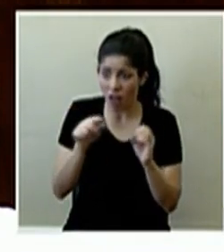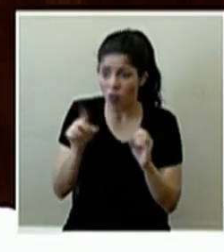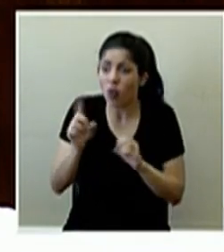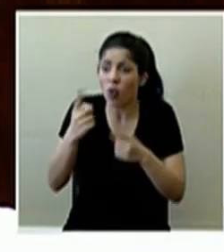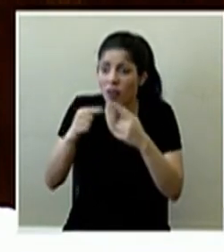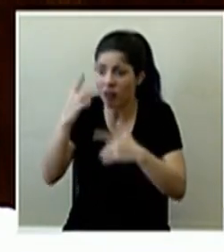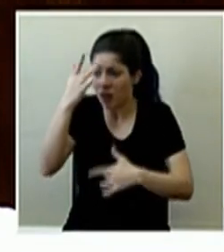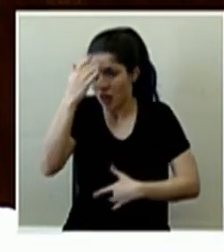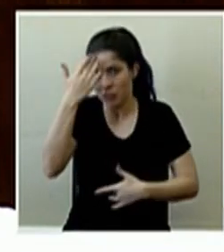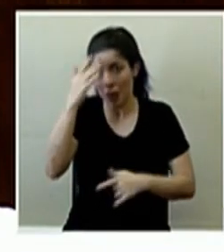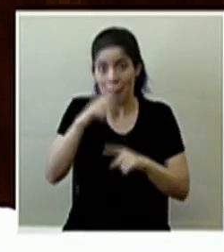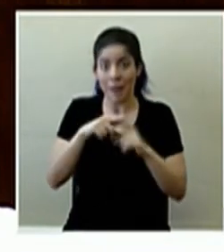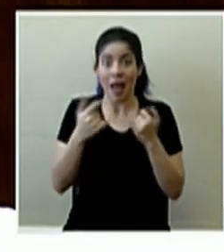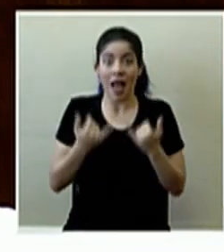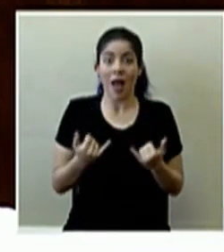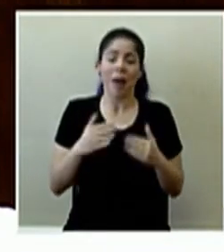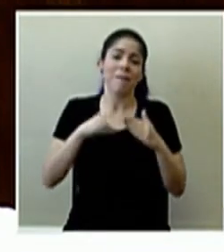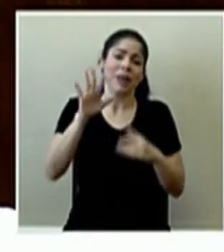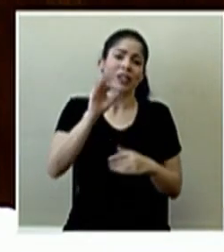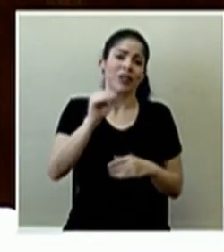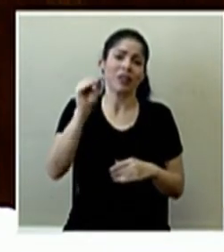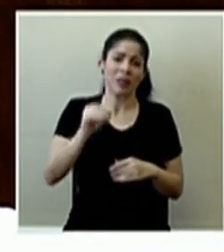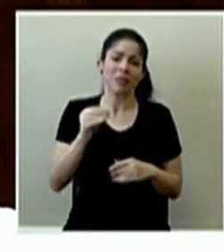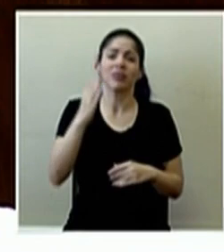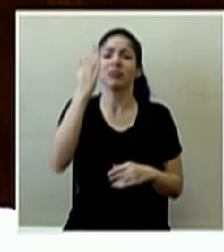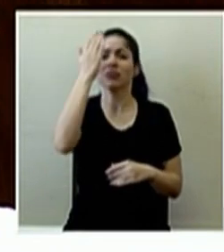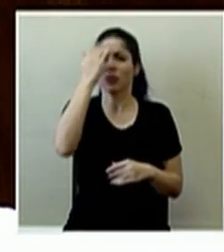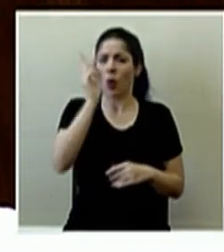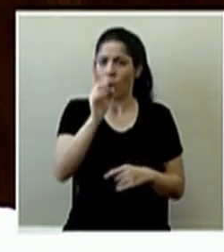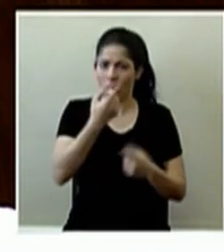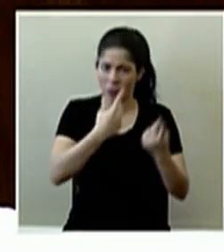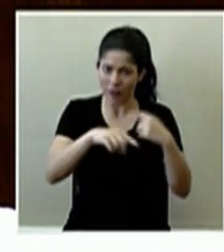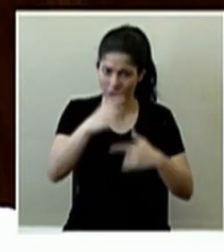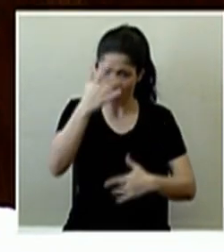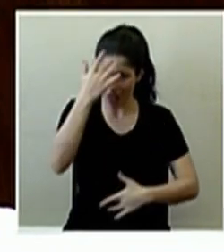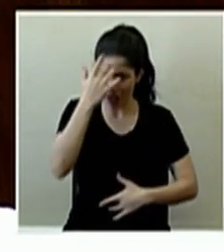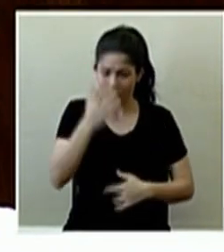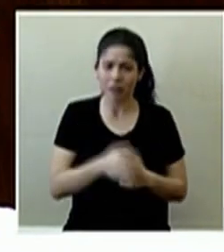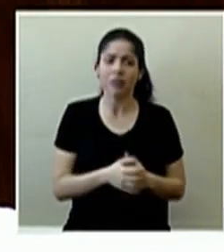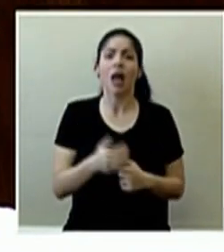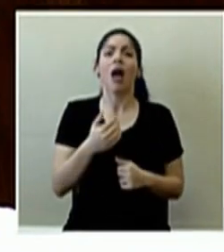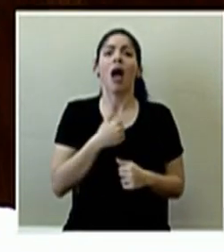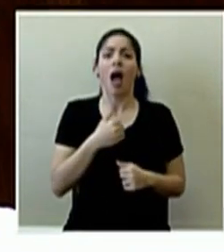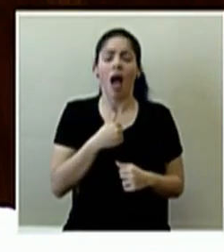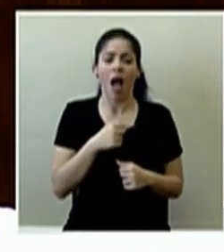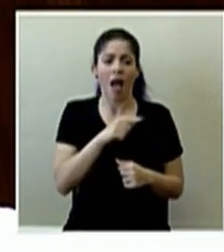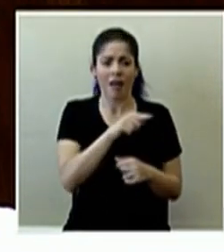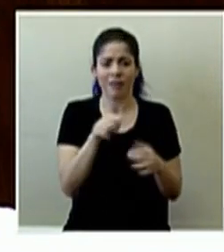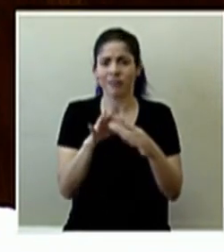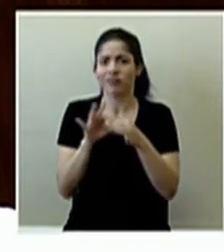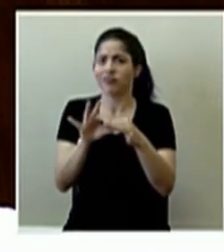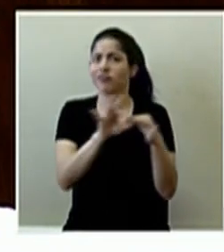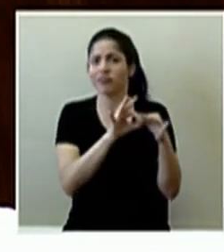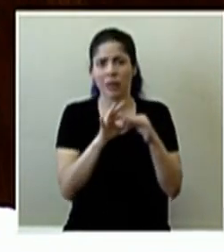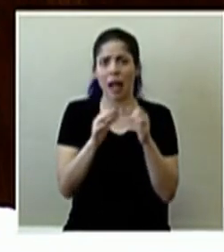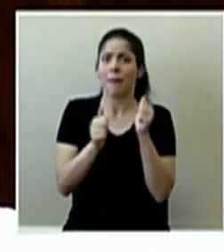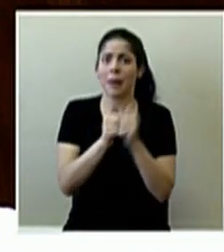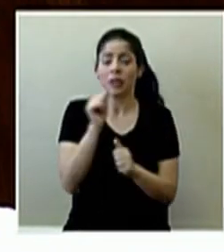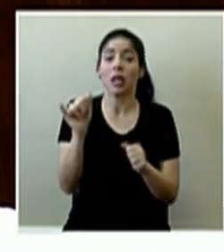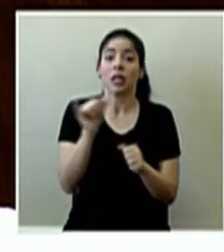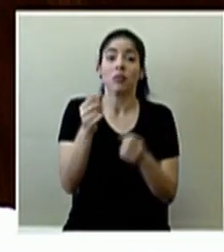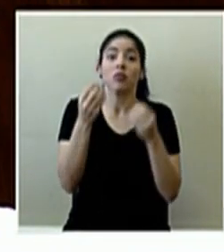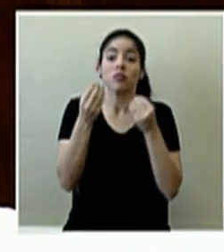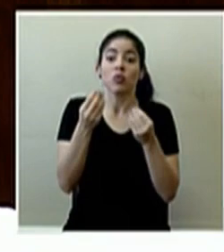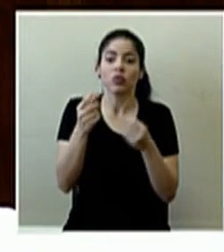tenemos más del 90% de los casos identificados, los tenemos relacionados en su gran mayoría y muchos de los casos también